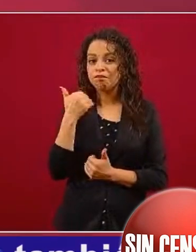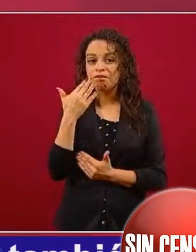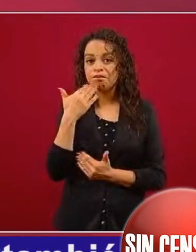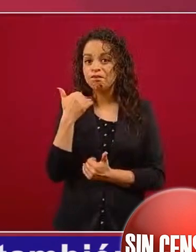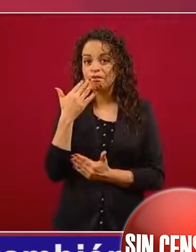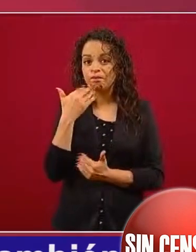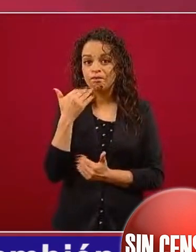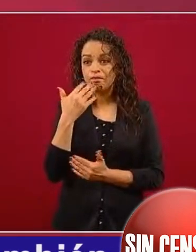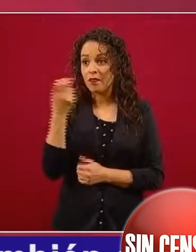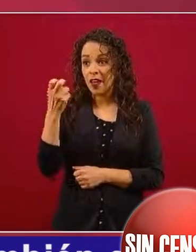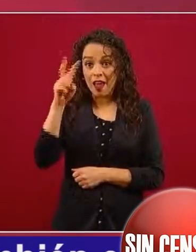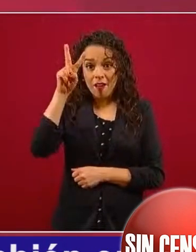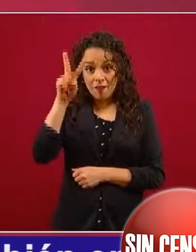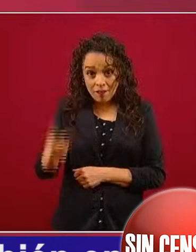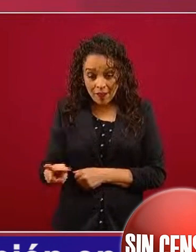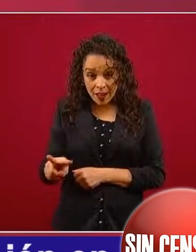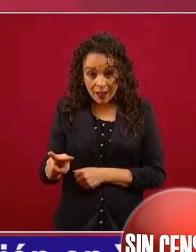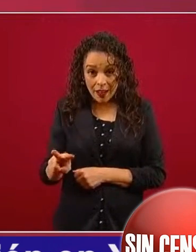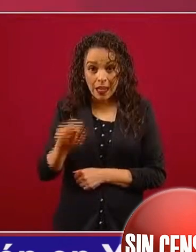sucedió.